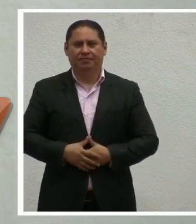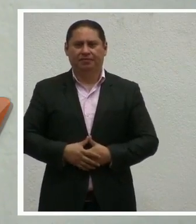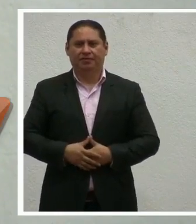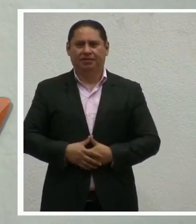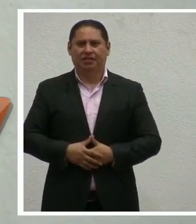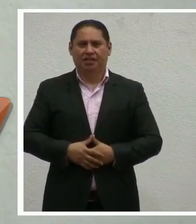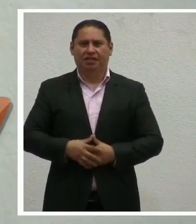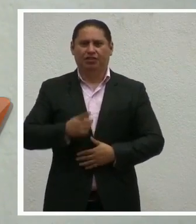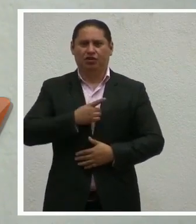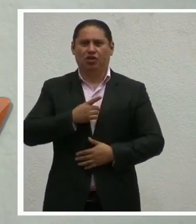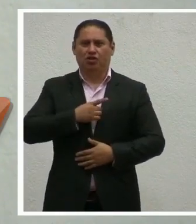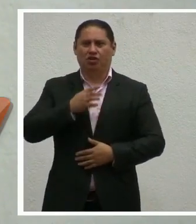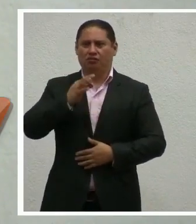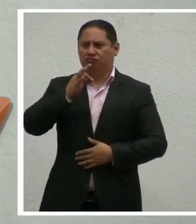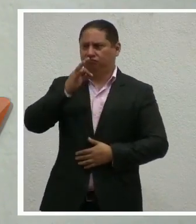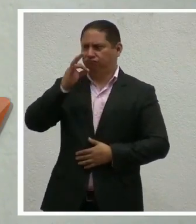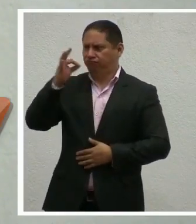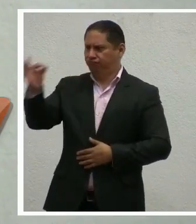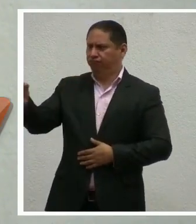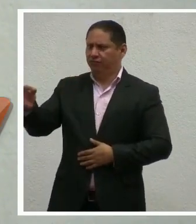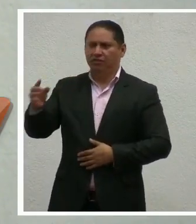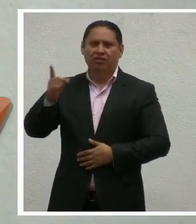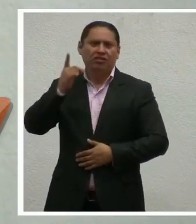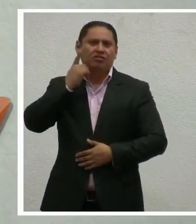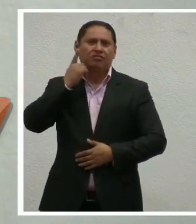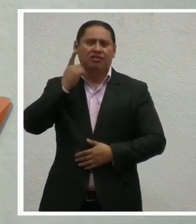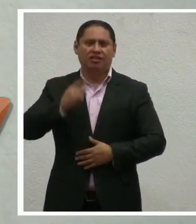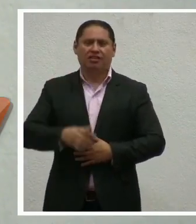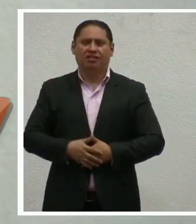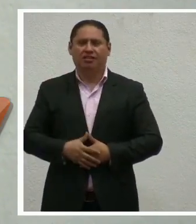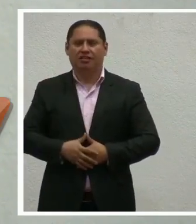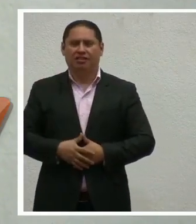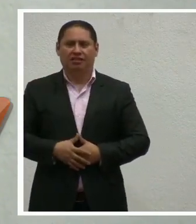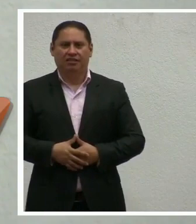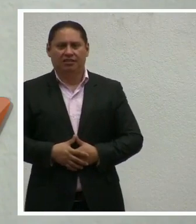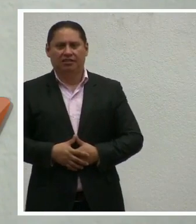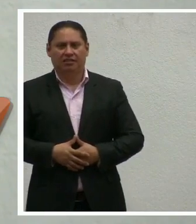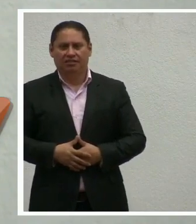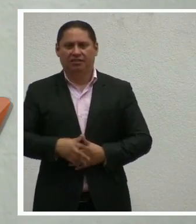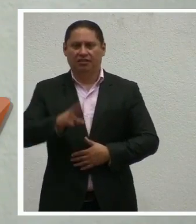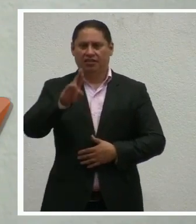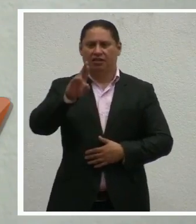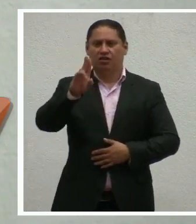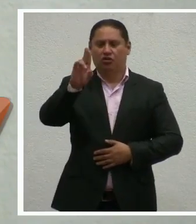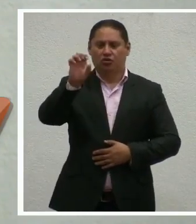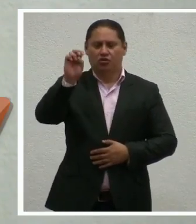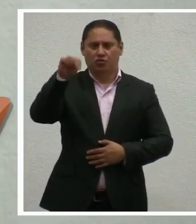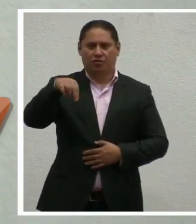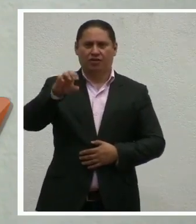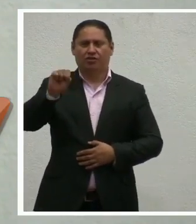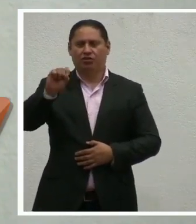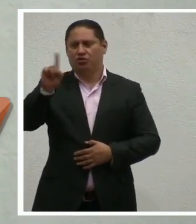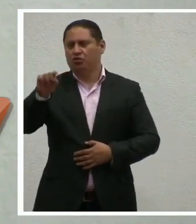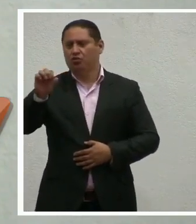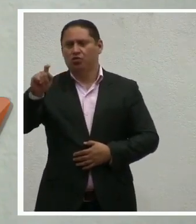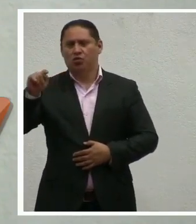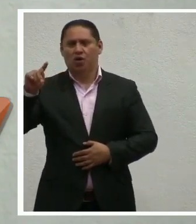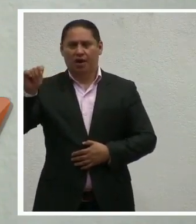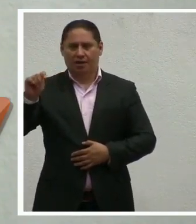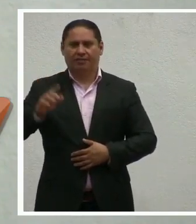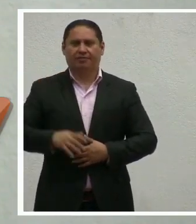adjetivar, señor diputado Rubén Suar, debería de